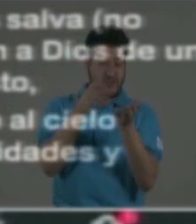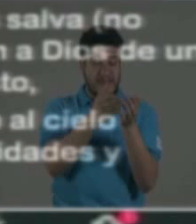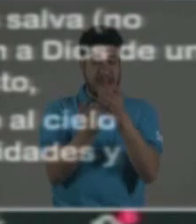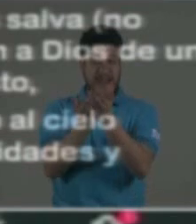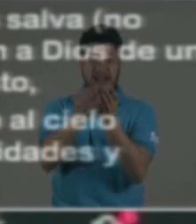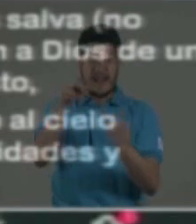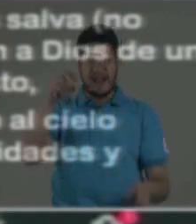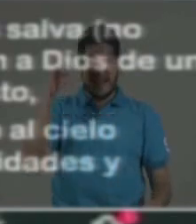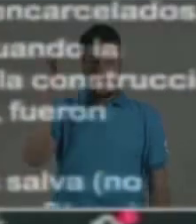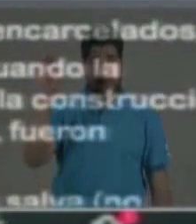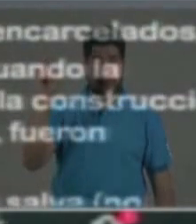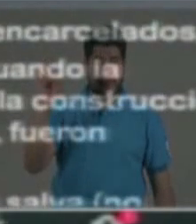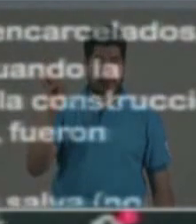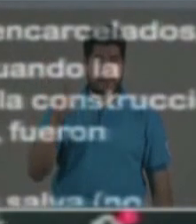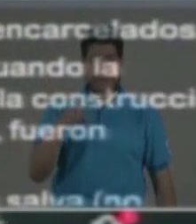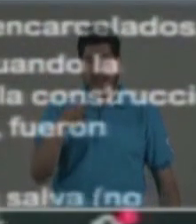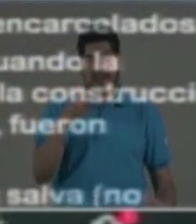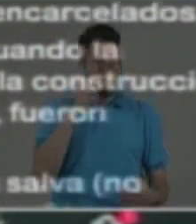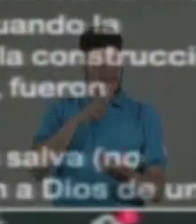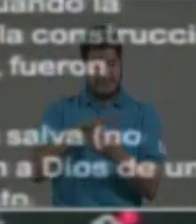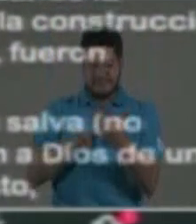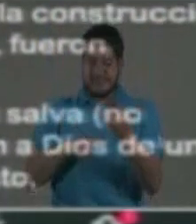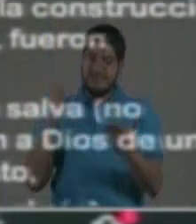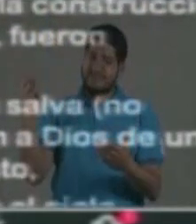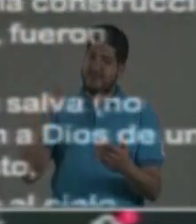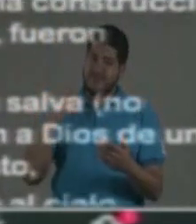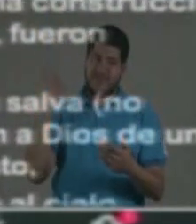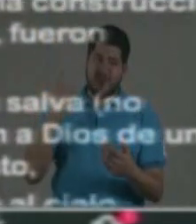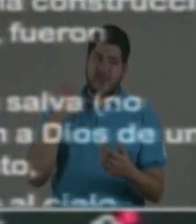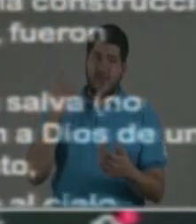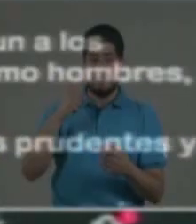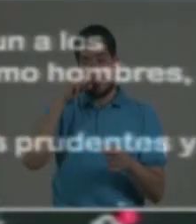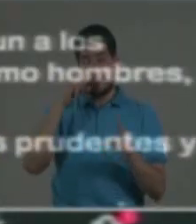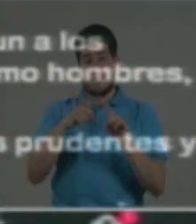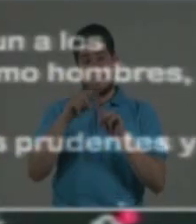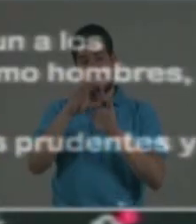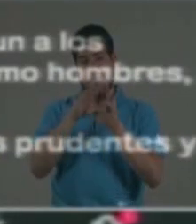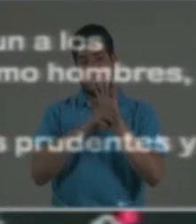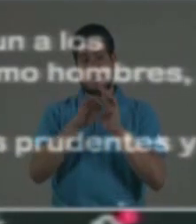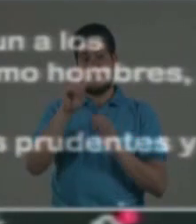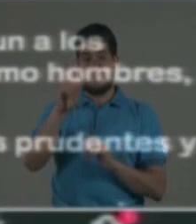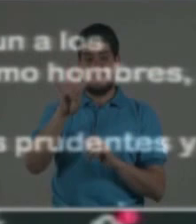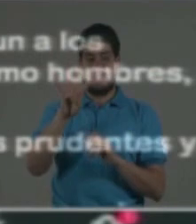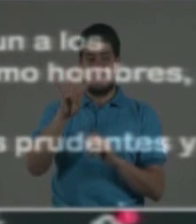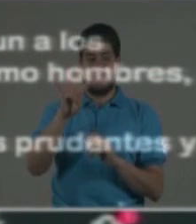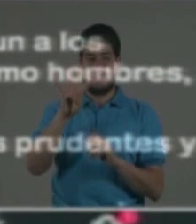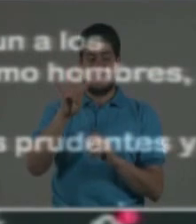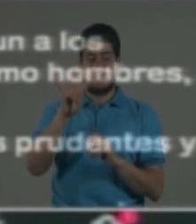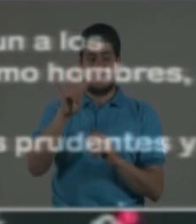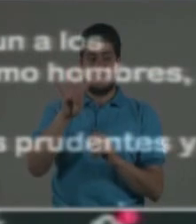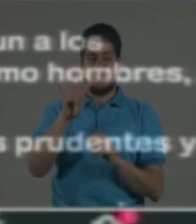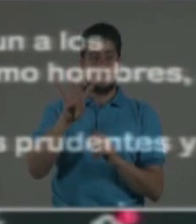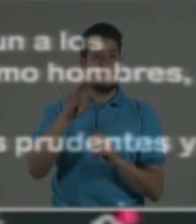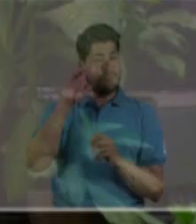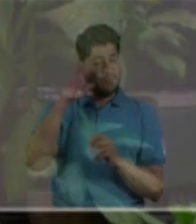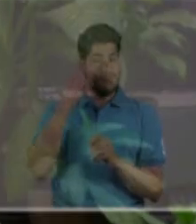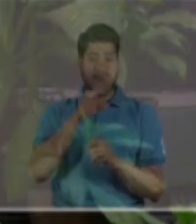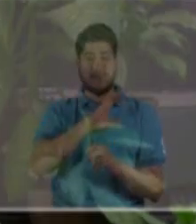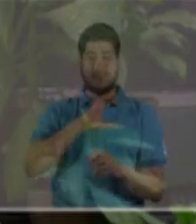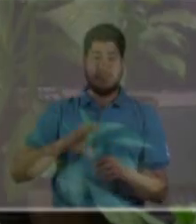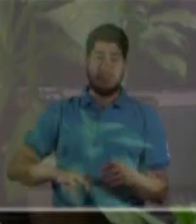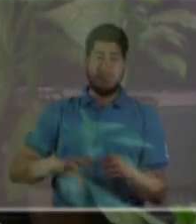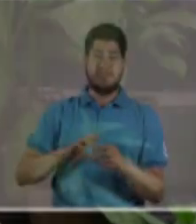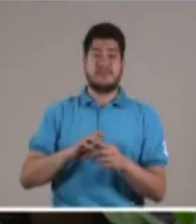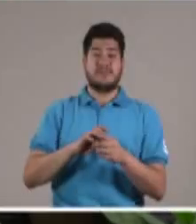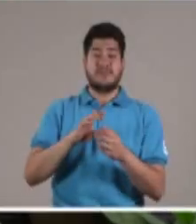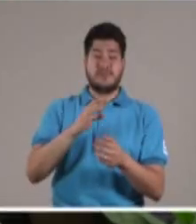y ahí dice todo lo que todo lo que sucedió y aún en el capítulo cuatro vamos a ver puesto que Cristo ha padecido